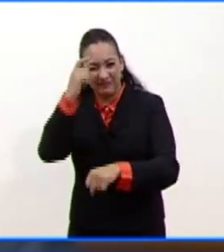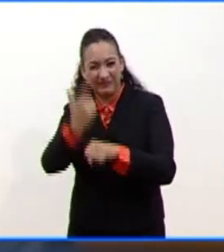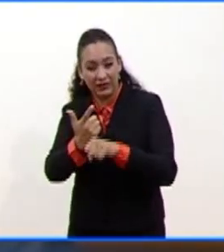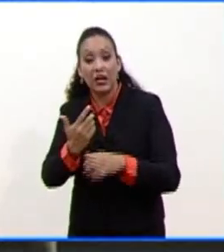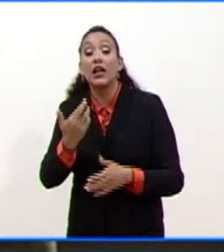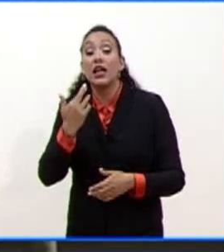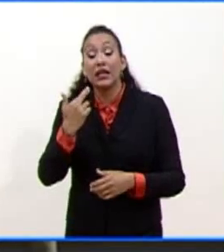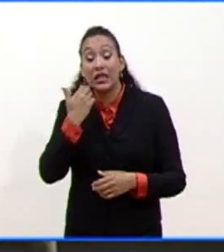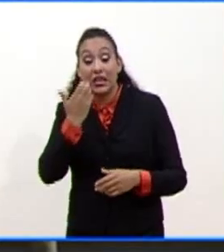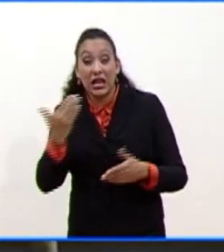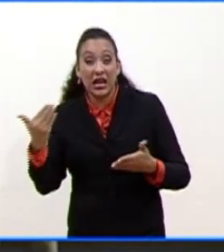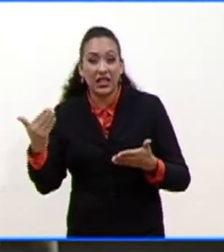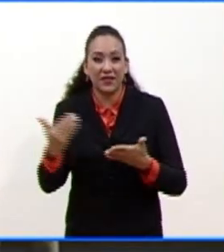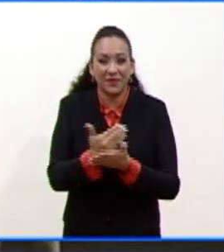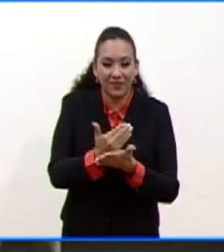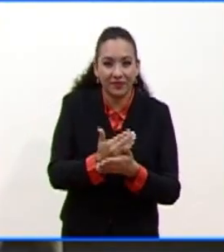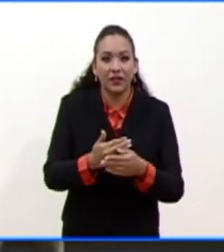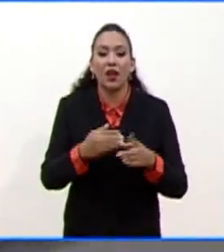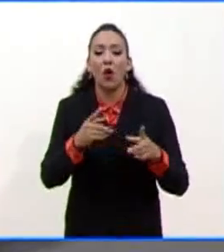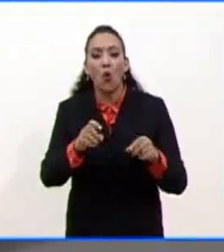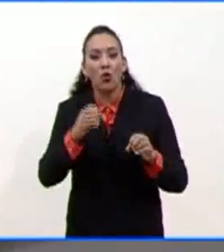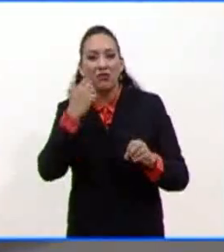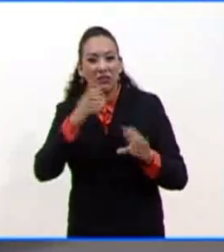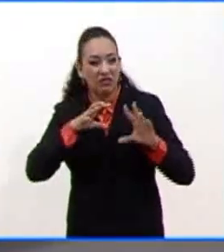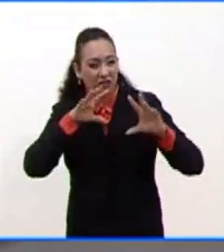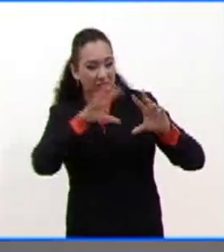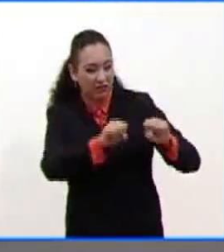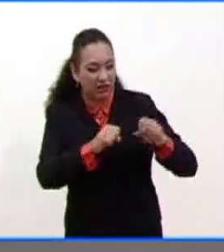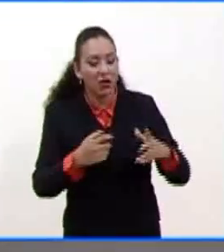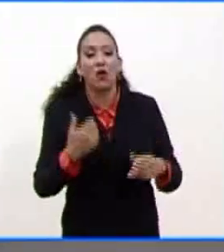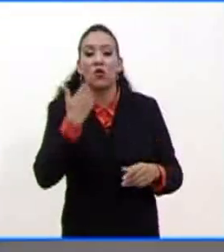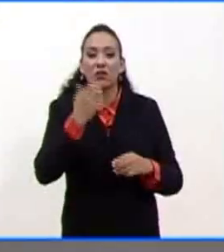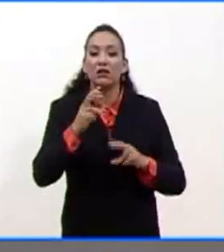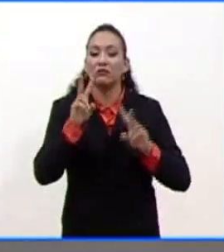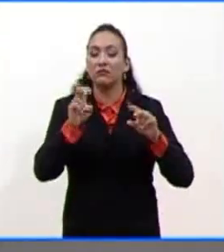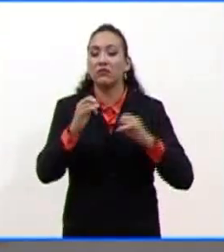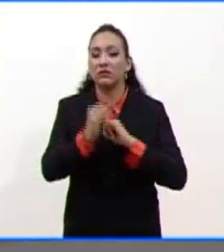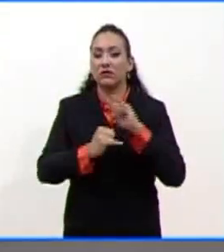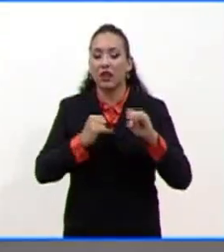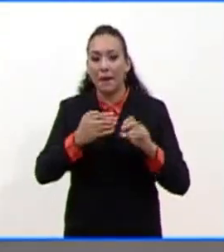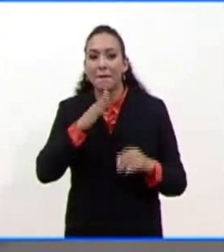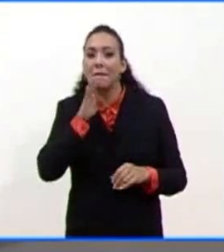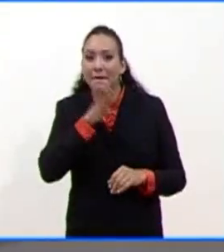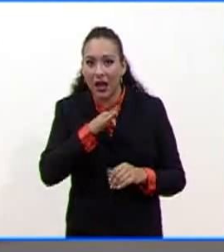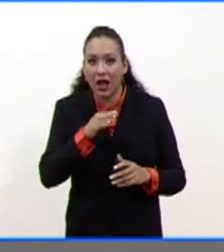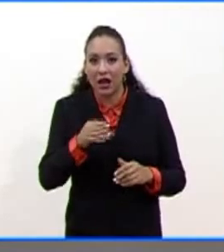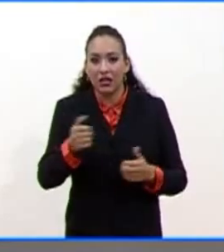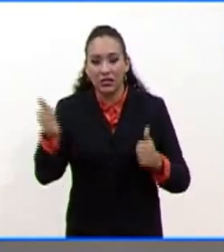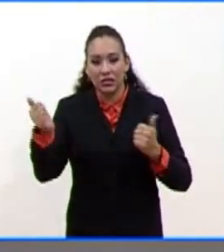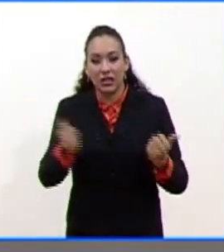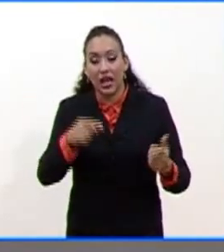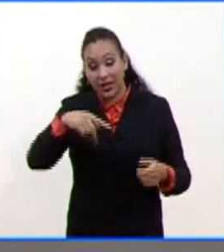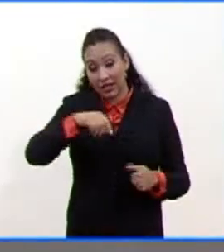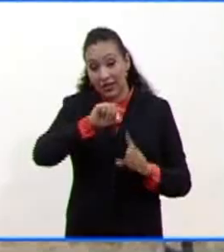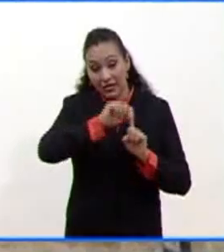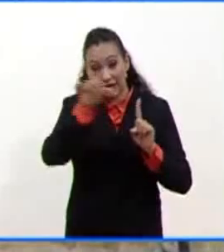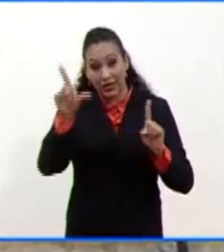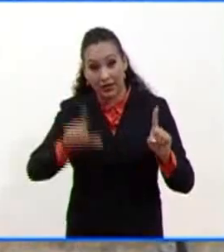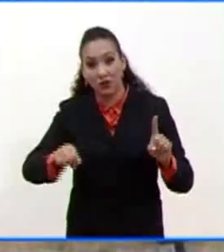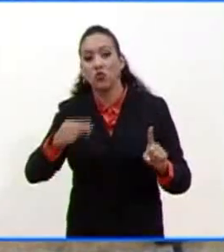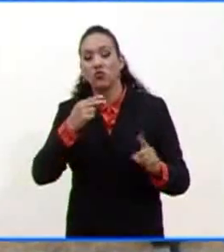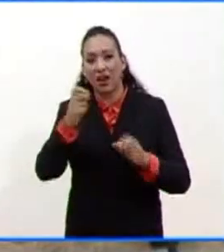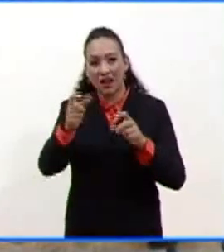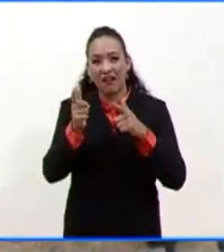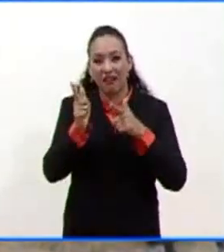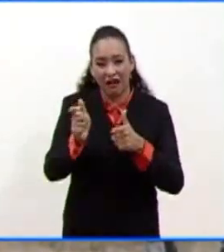en la fabricación, distribución, enajenación, traslado o internación de manera ilícita al territorio nacional de